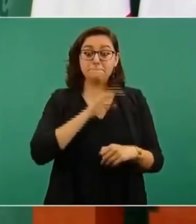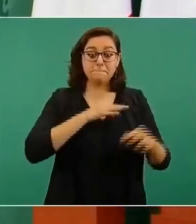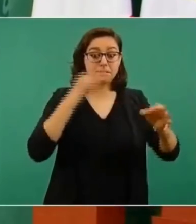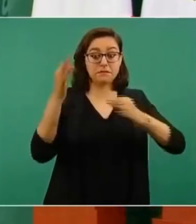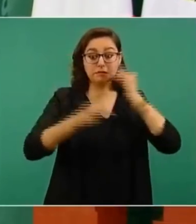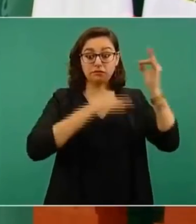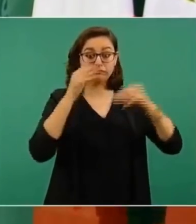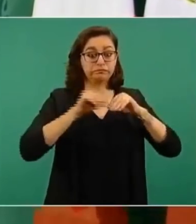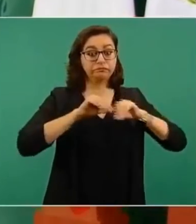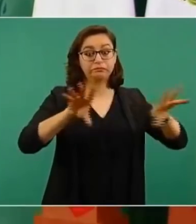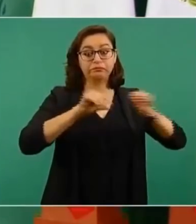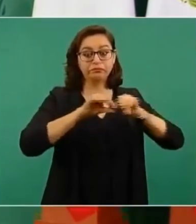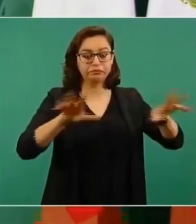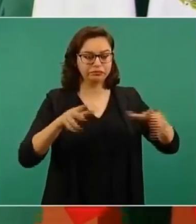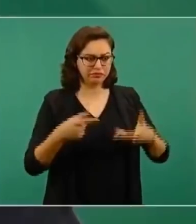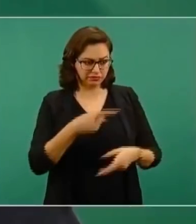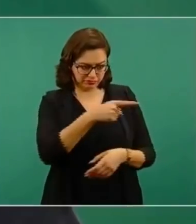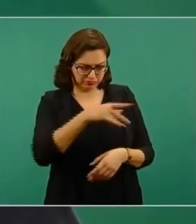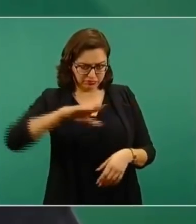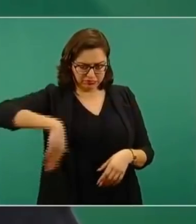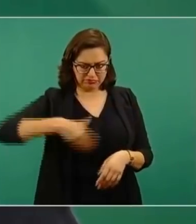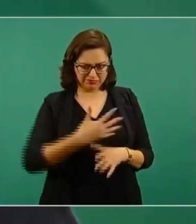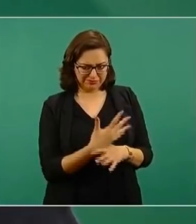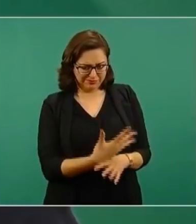hablando de lo que tú comentabas,